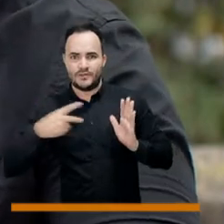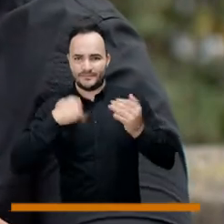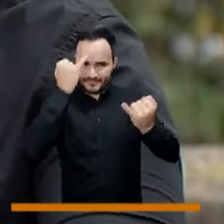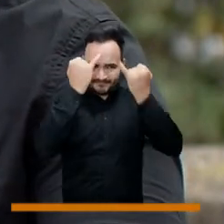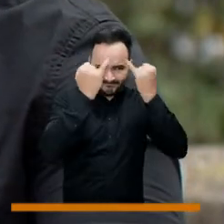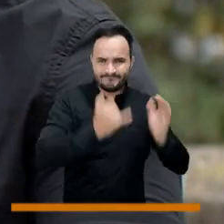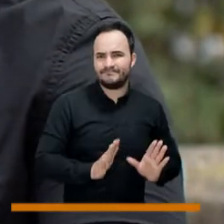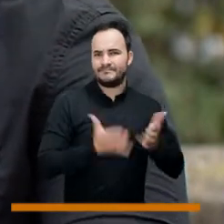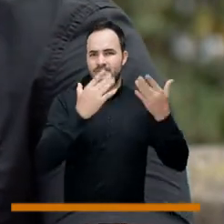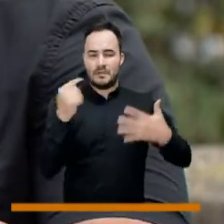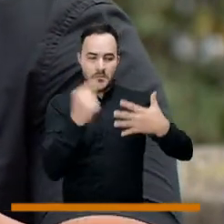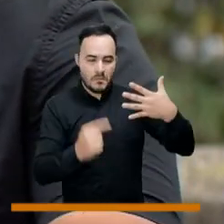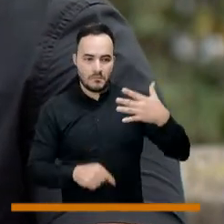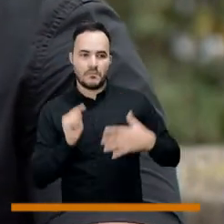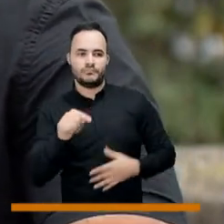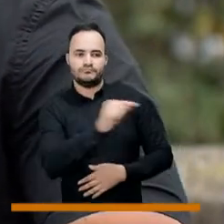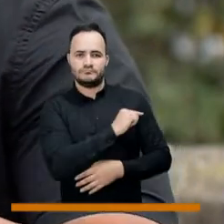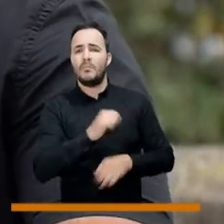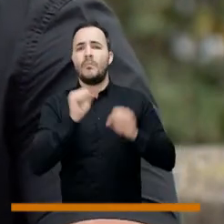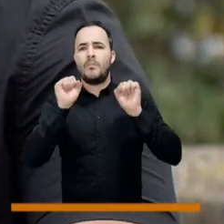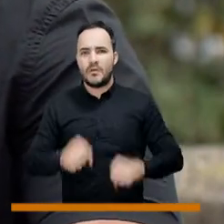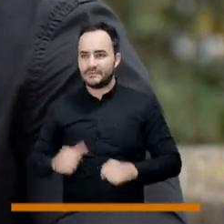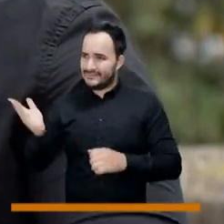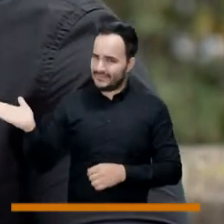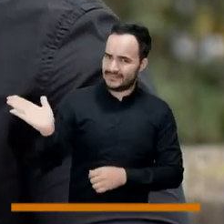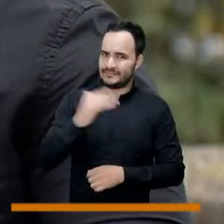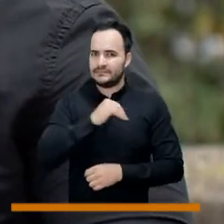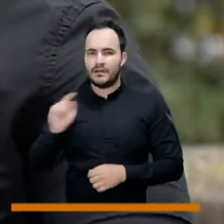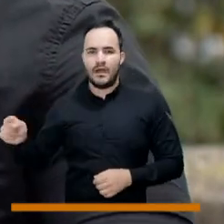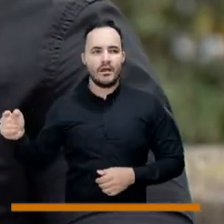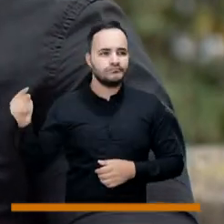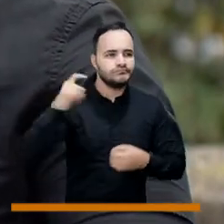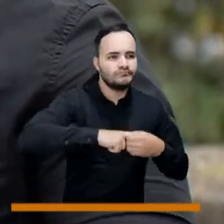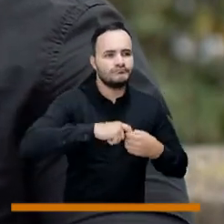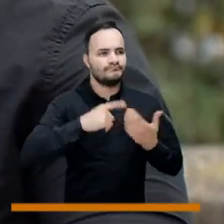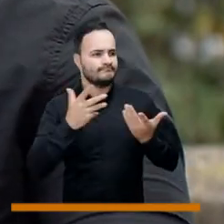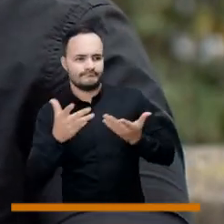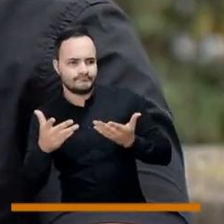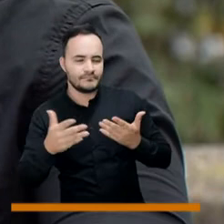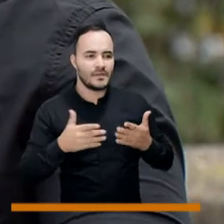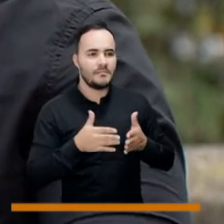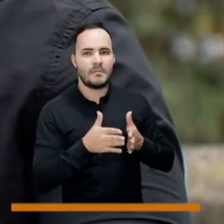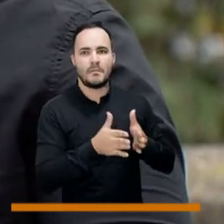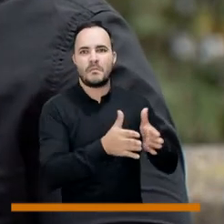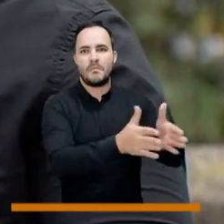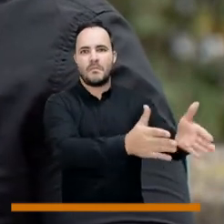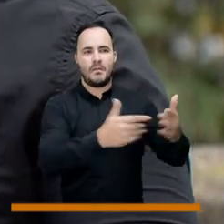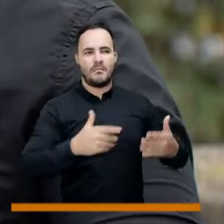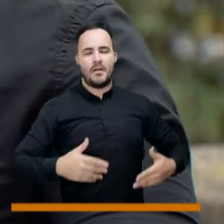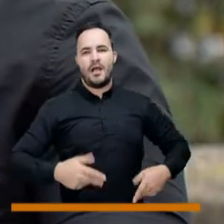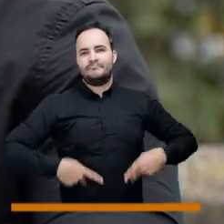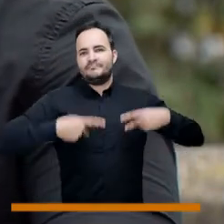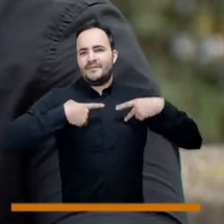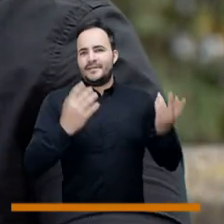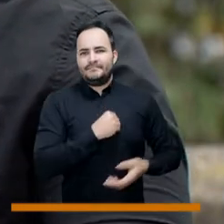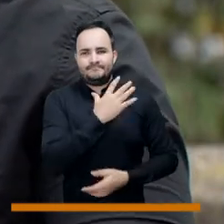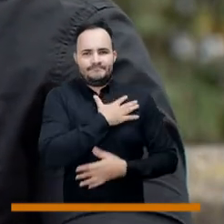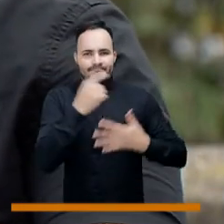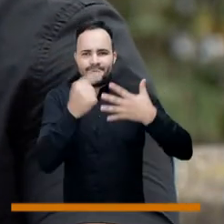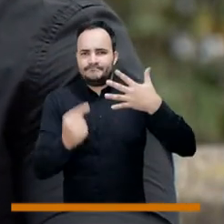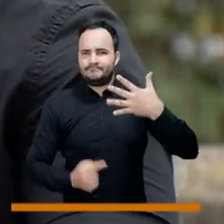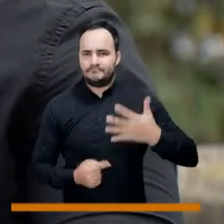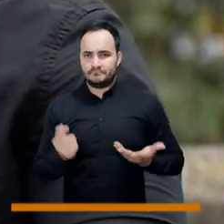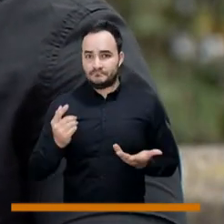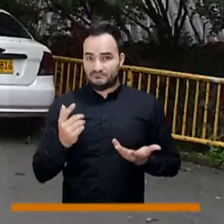les puede permitir formarse para tener una mejor calidad de vida. Es un camino que les puede abrir oportunidades para que la violencia,